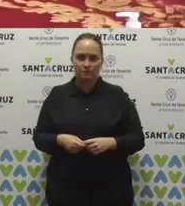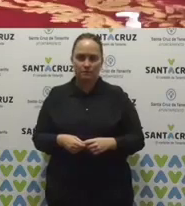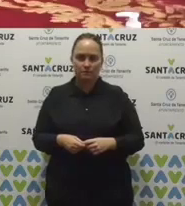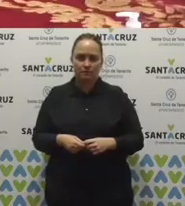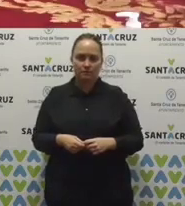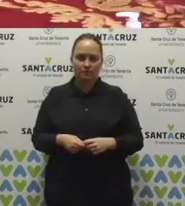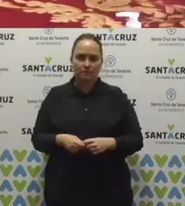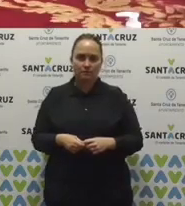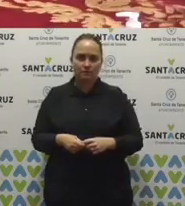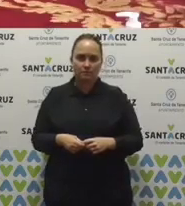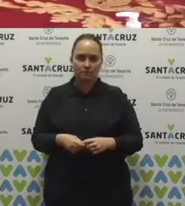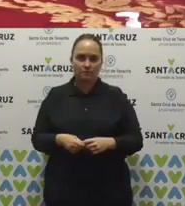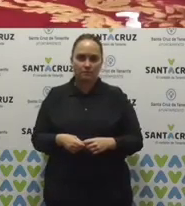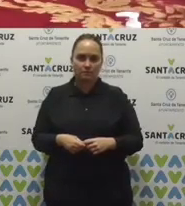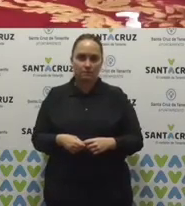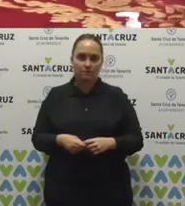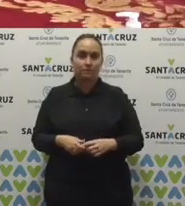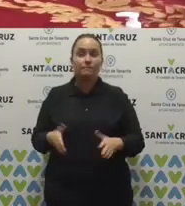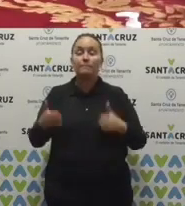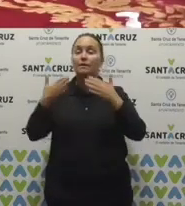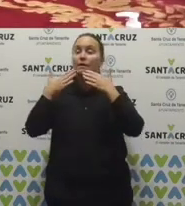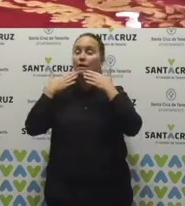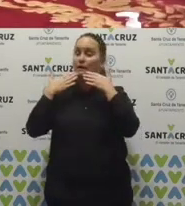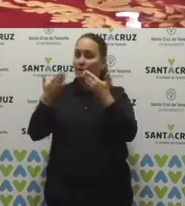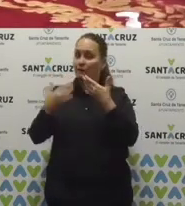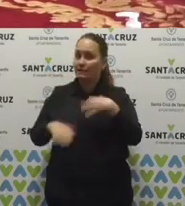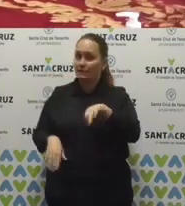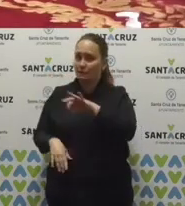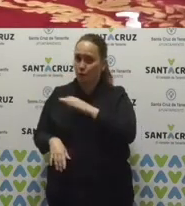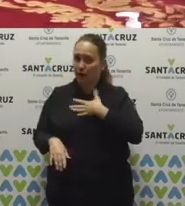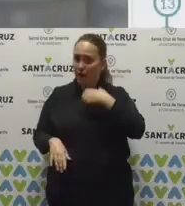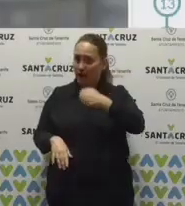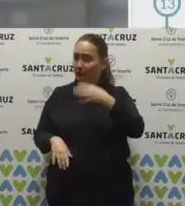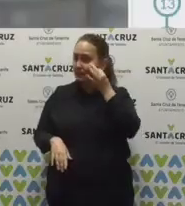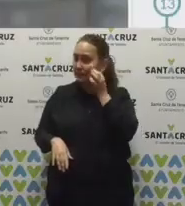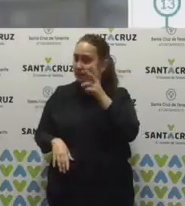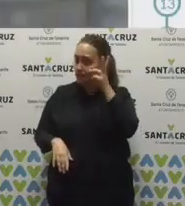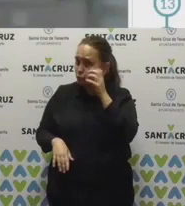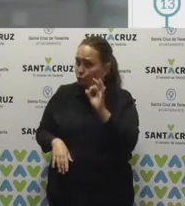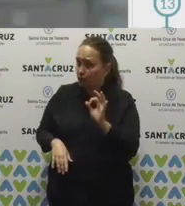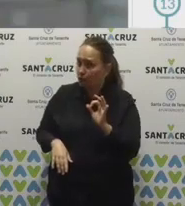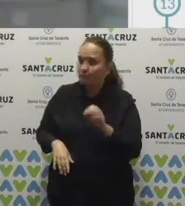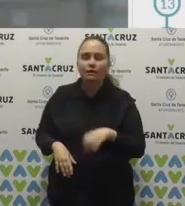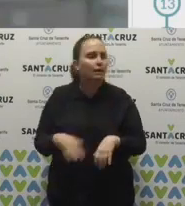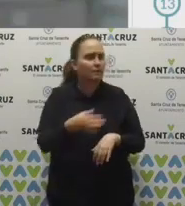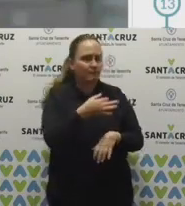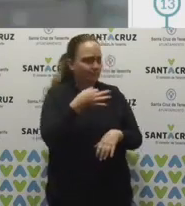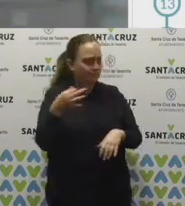muchas gracias señora alcaldesa se me escucha perfectamente